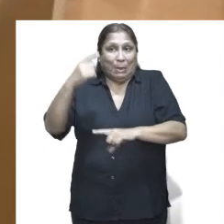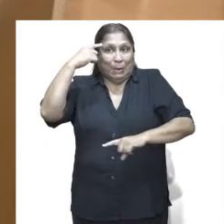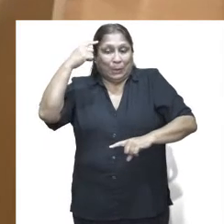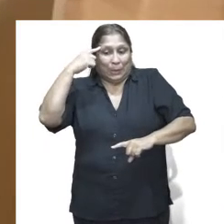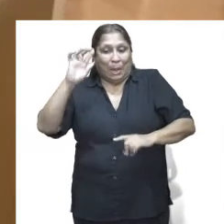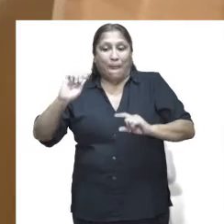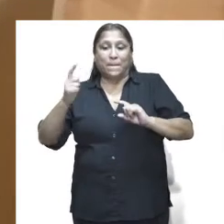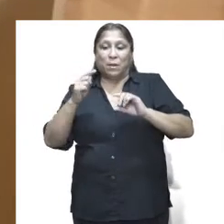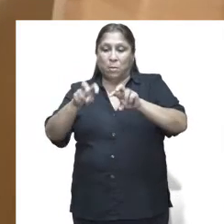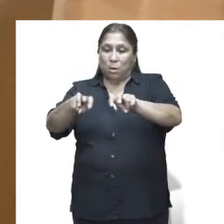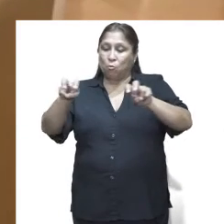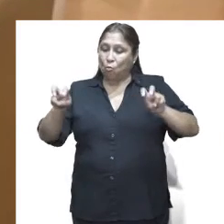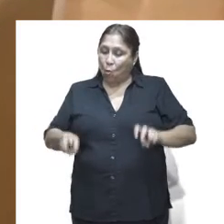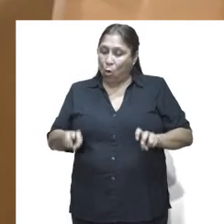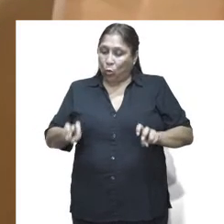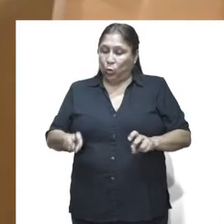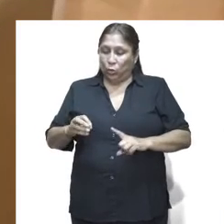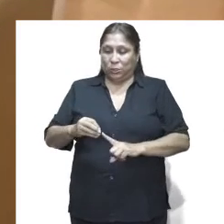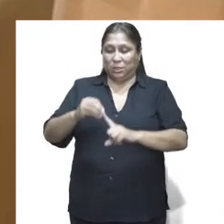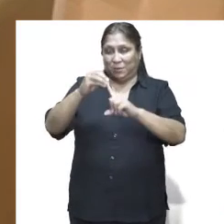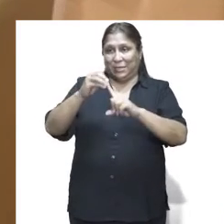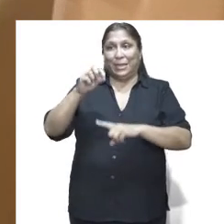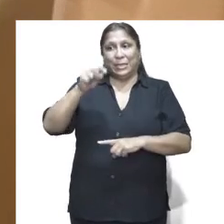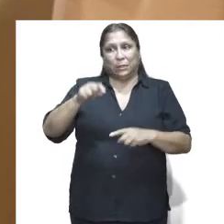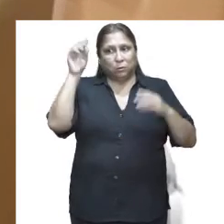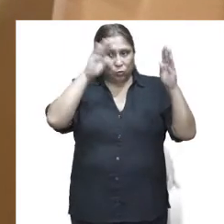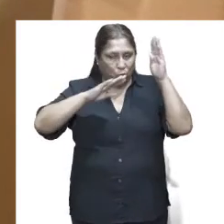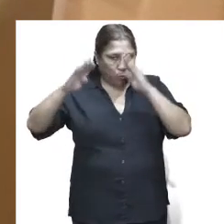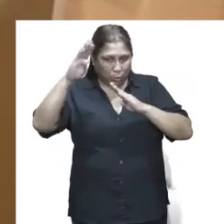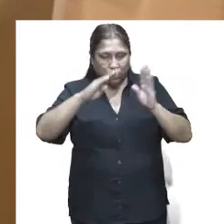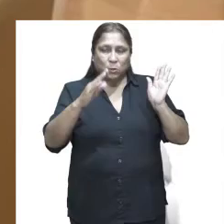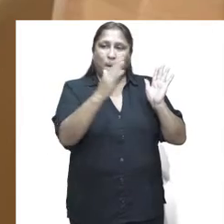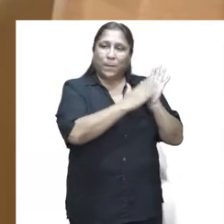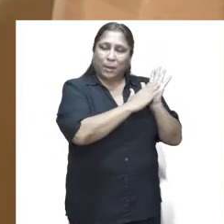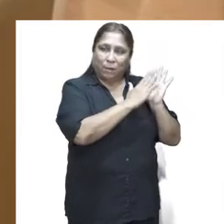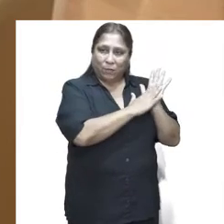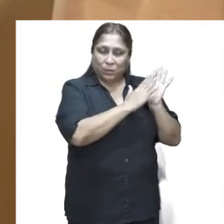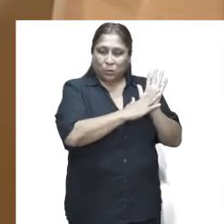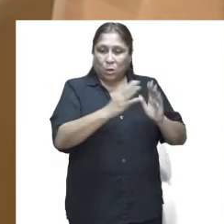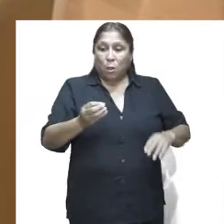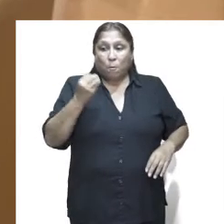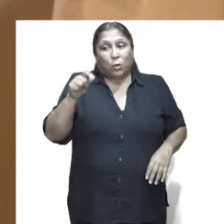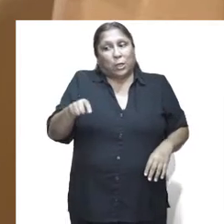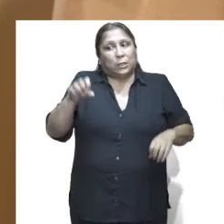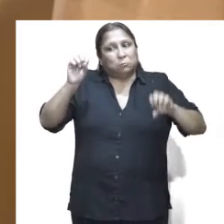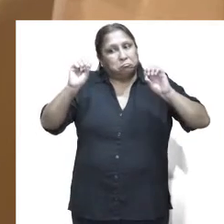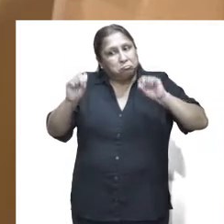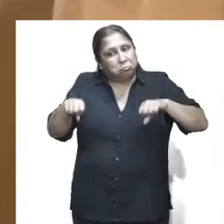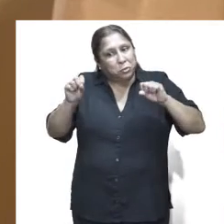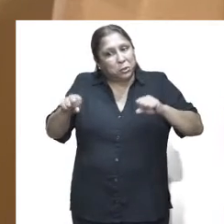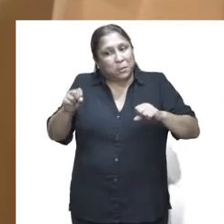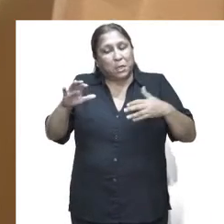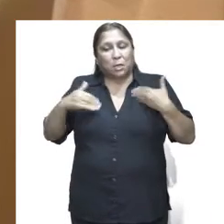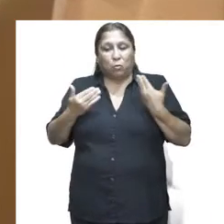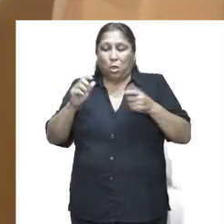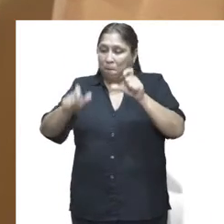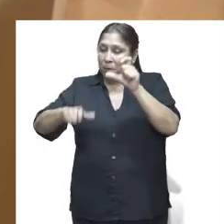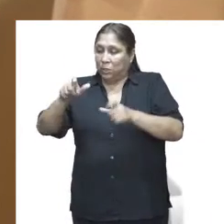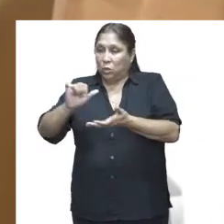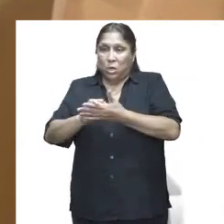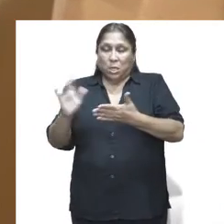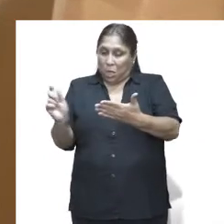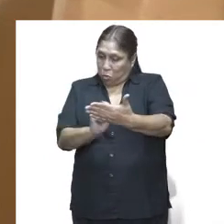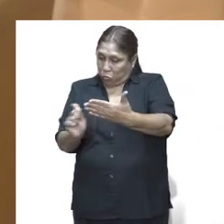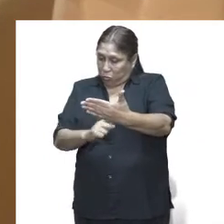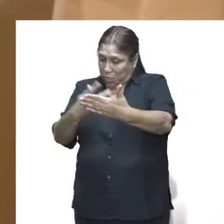módulos temporales y esa es una preocupación para la Defensoría del Pueblo, porque es posible que puedan existir personas que no se hayan inscrito y